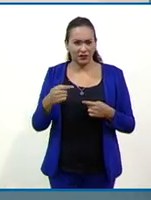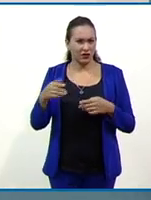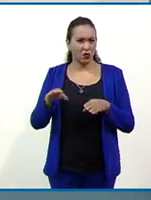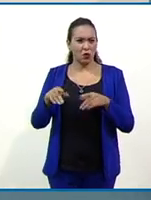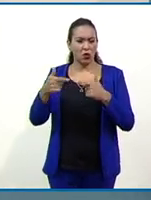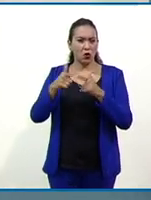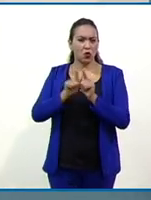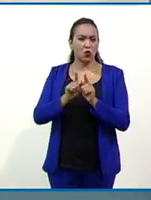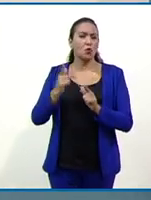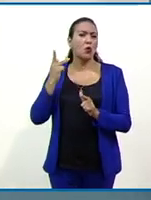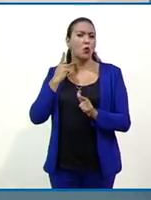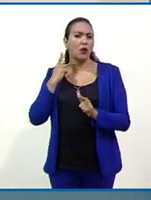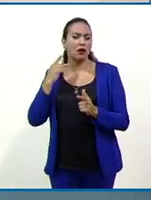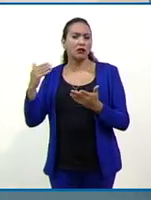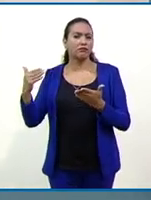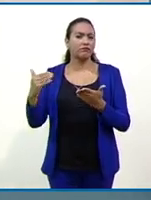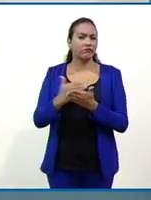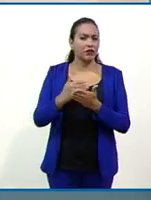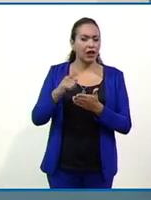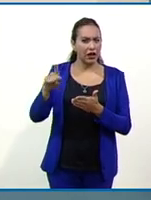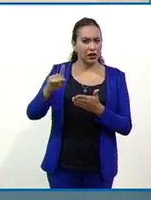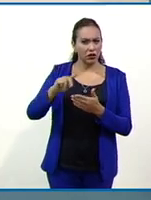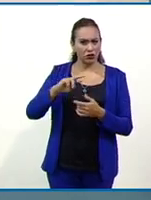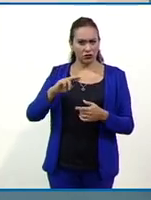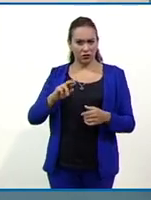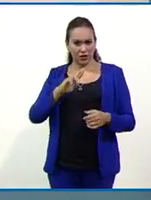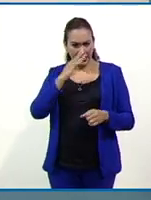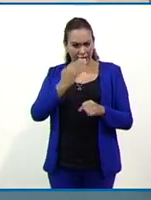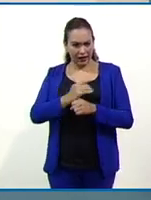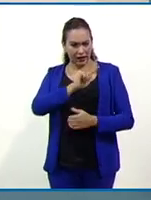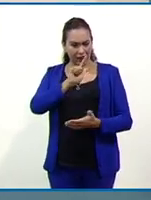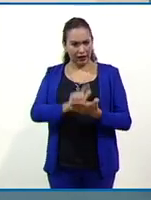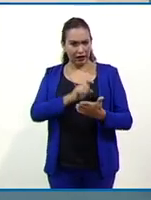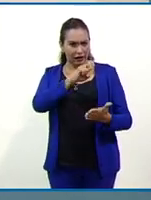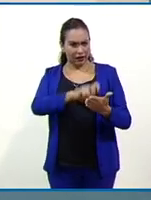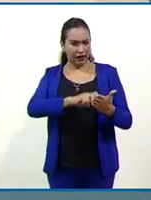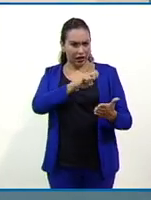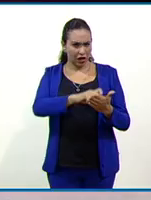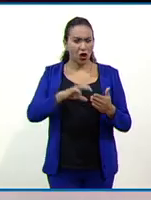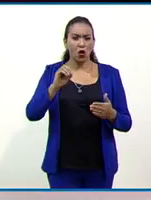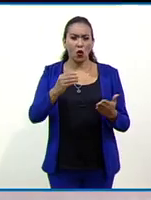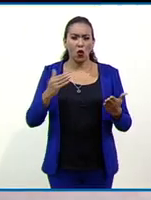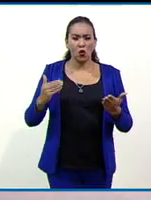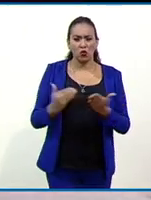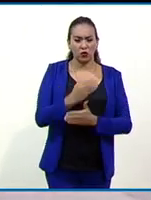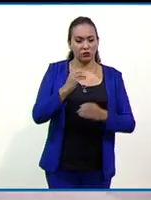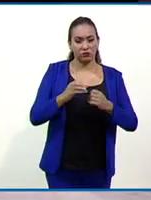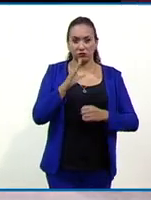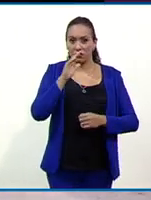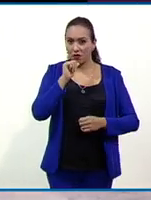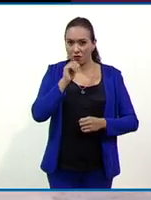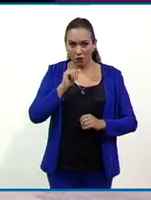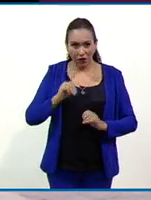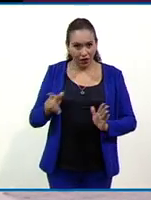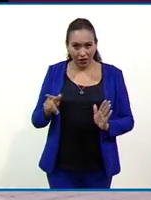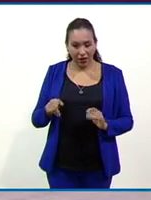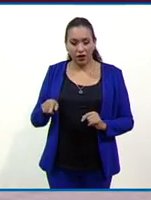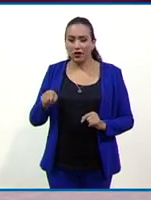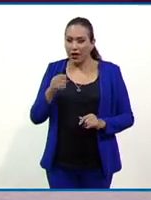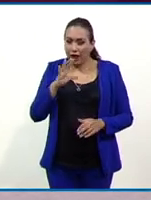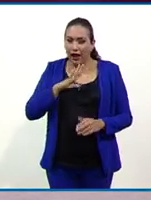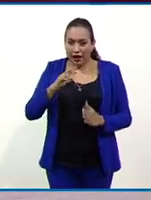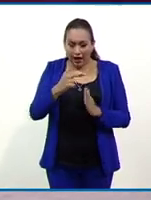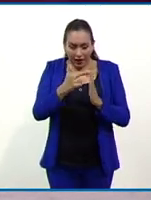políticos no tienen interés jurídico ni legítimo para plantear este tipo de recursos de apelación debido a que la modificación del